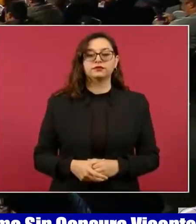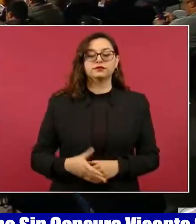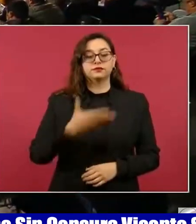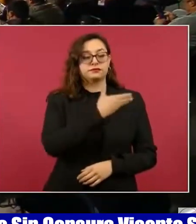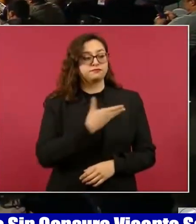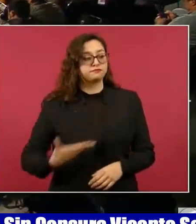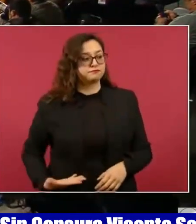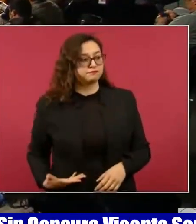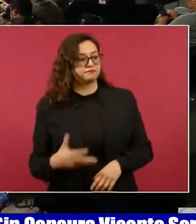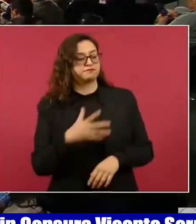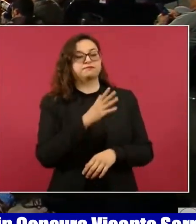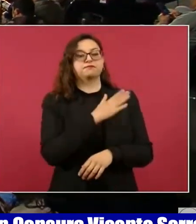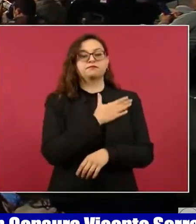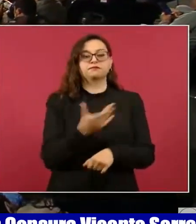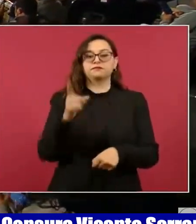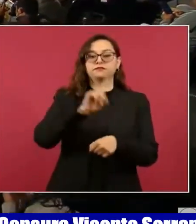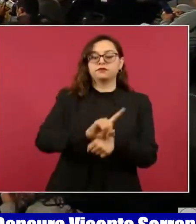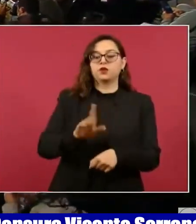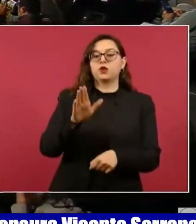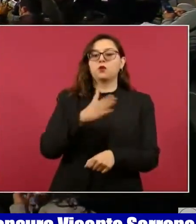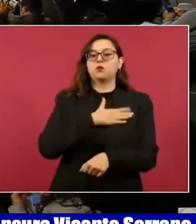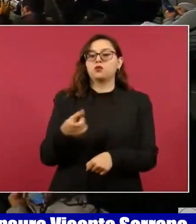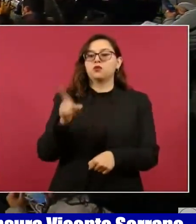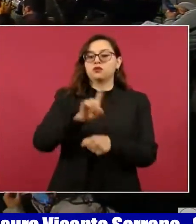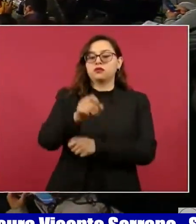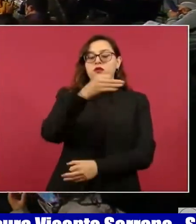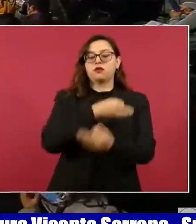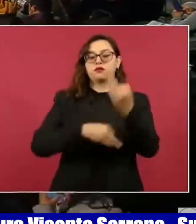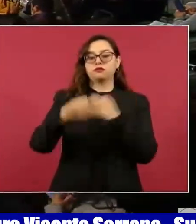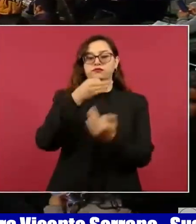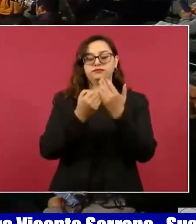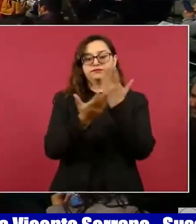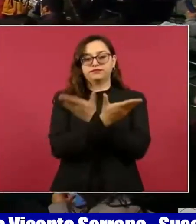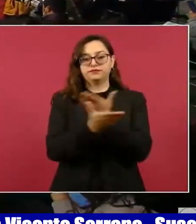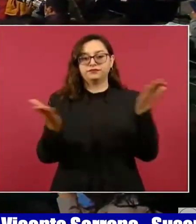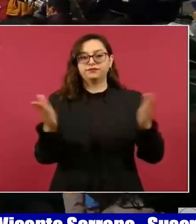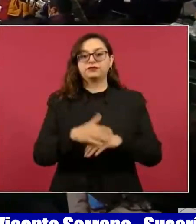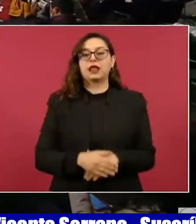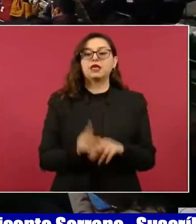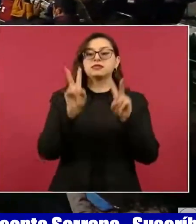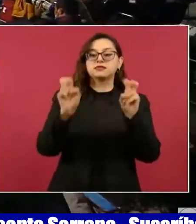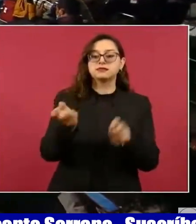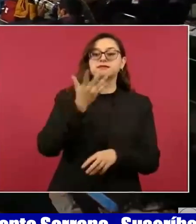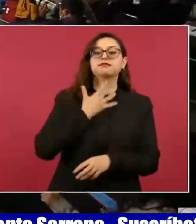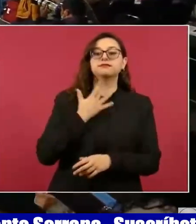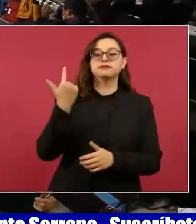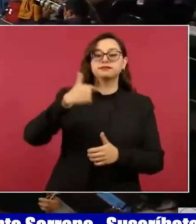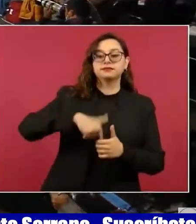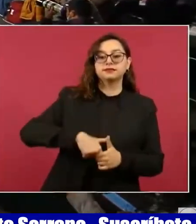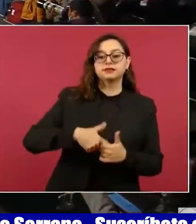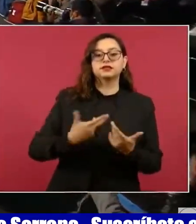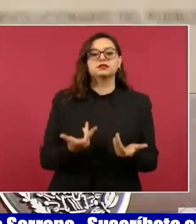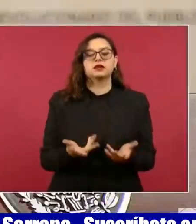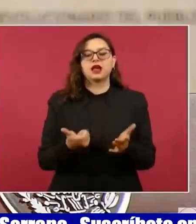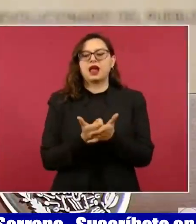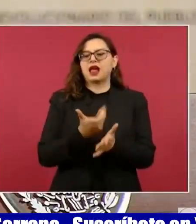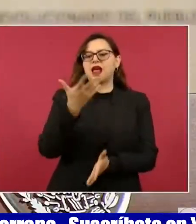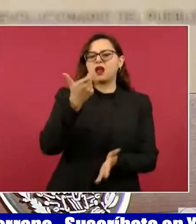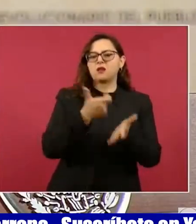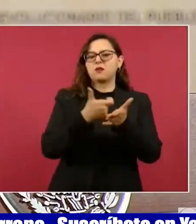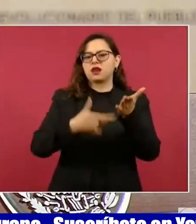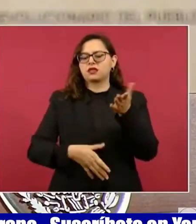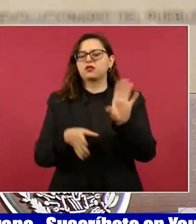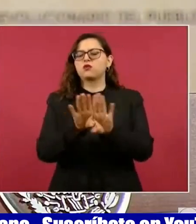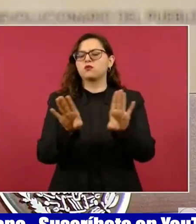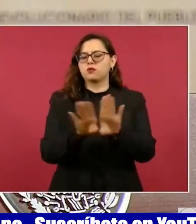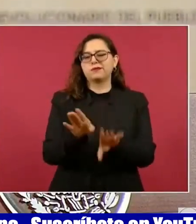Muy buenos días a todas y a todos ustedes, quienes quieren el precio de los combustibles. Tenemos que con corte el 12 de enero la mezcla